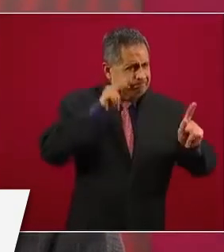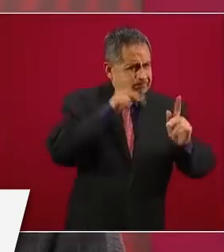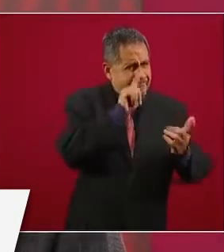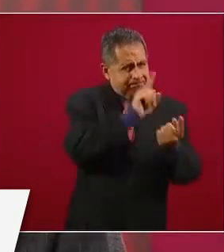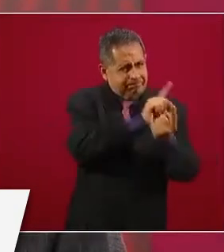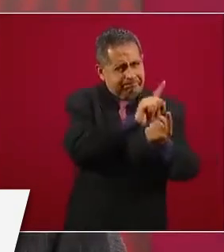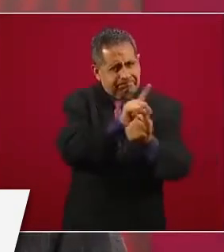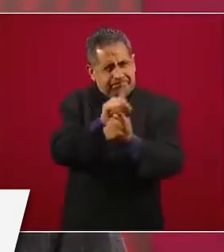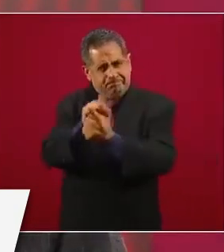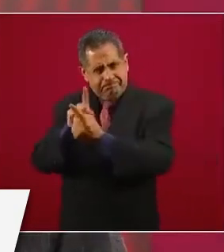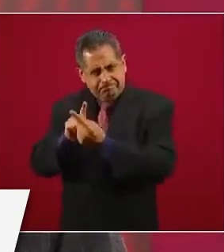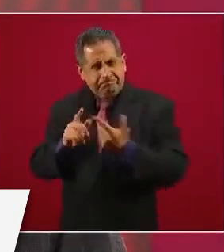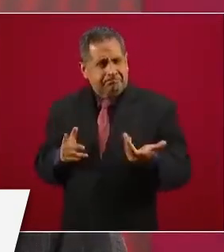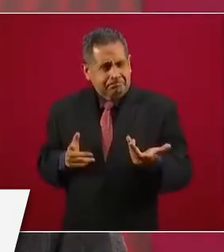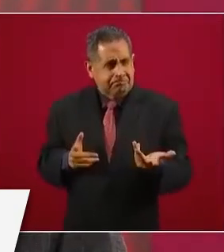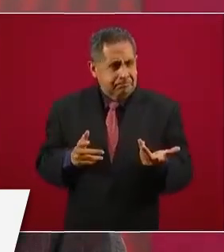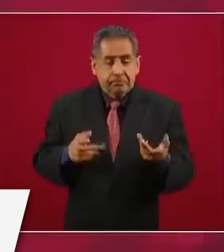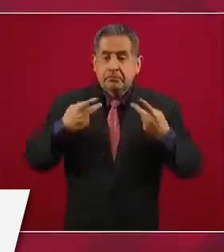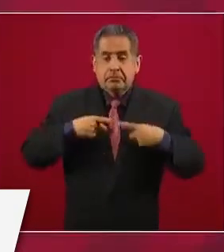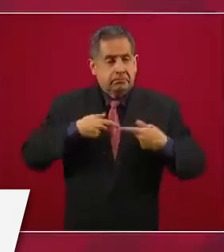se presenten ahí con la gente,